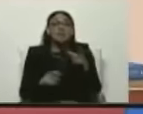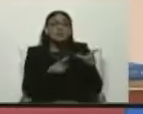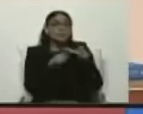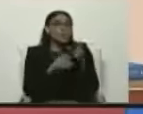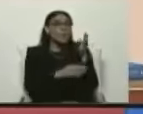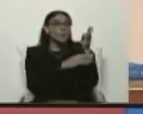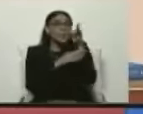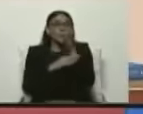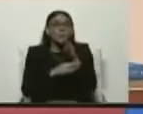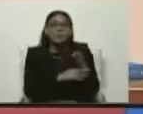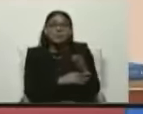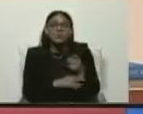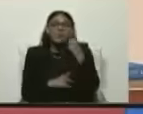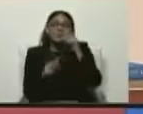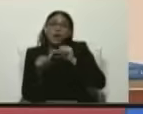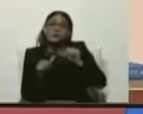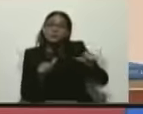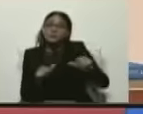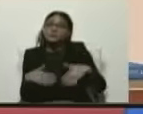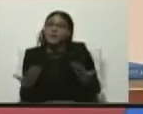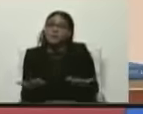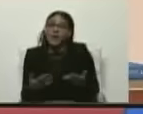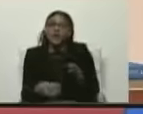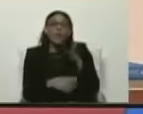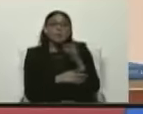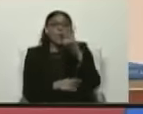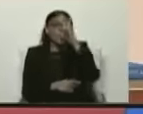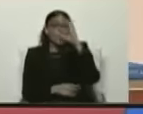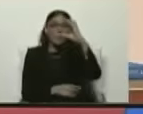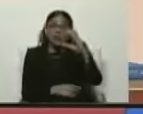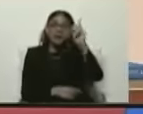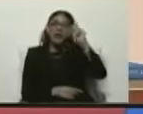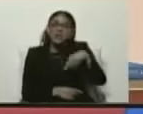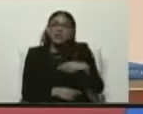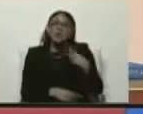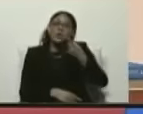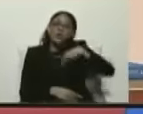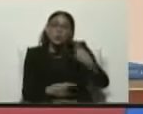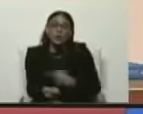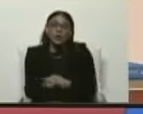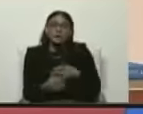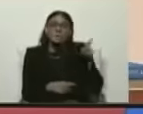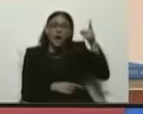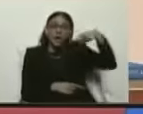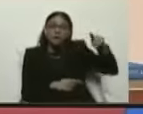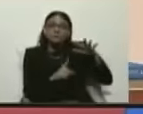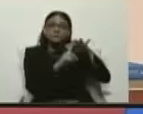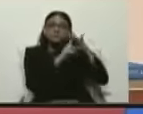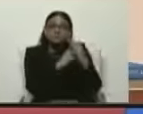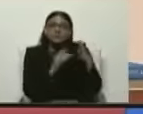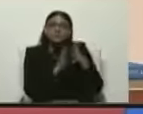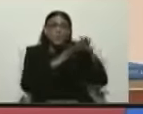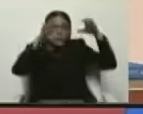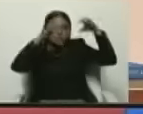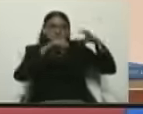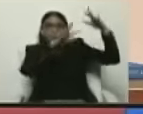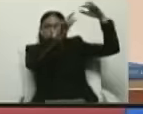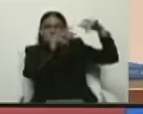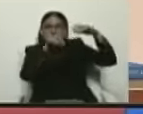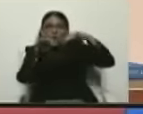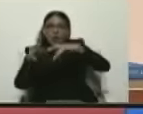semana. Estuvo además en Cumanacoa, donde nuestros hermanos de Cumanacoa tuvieron